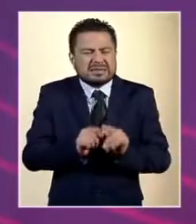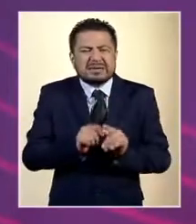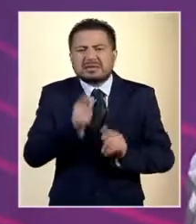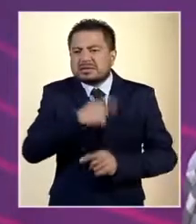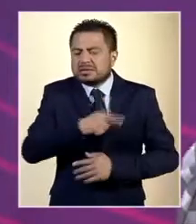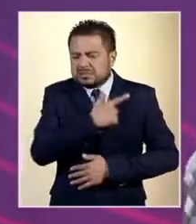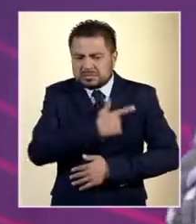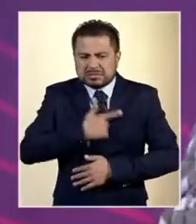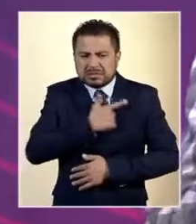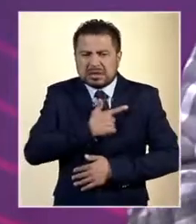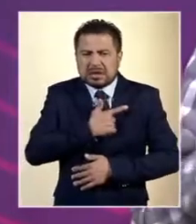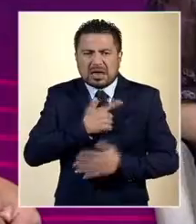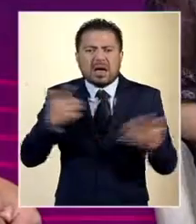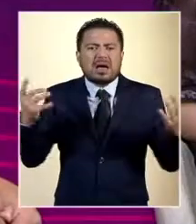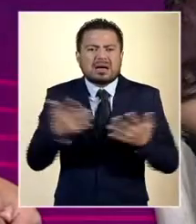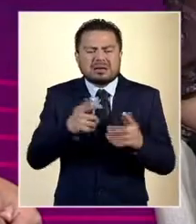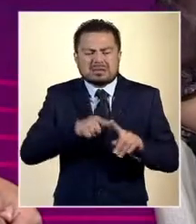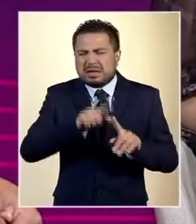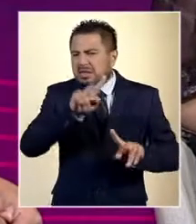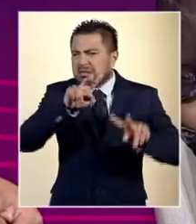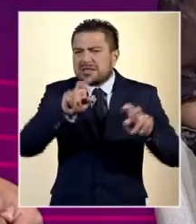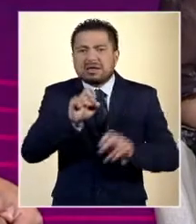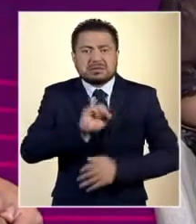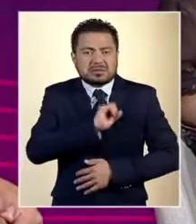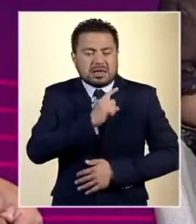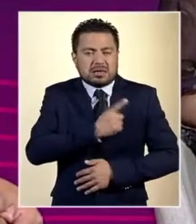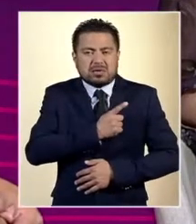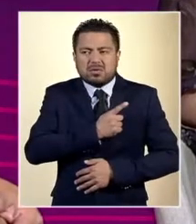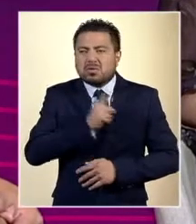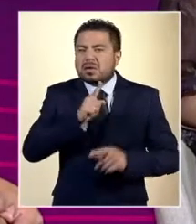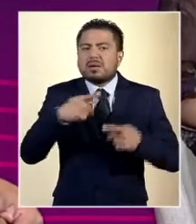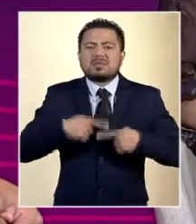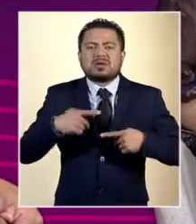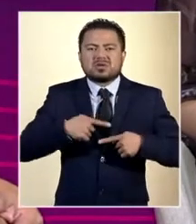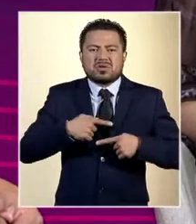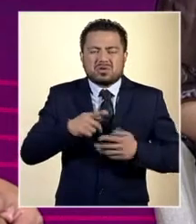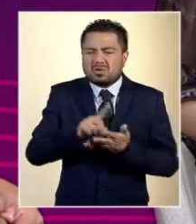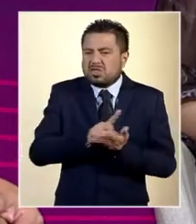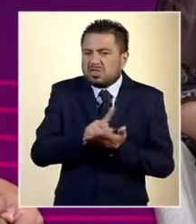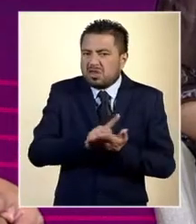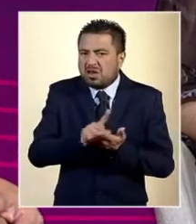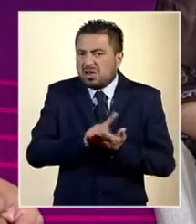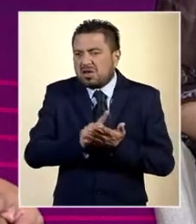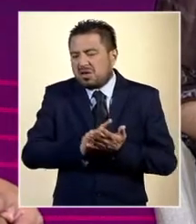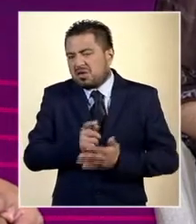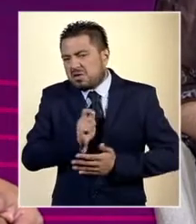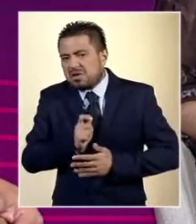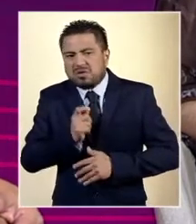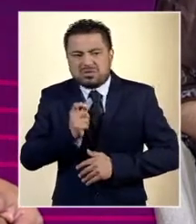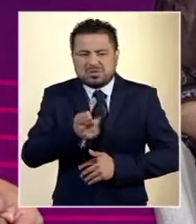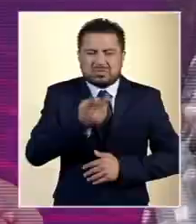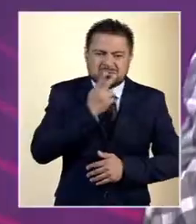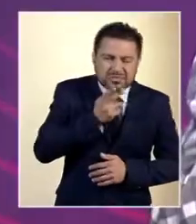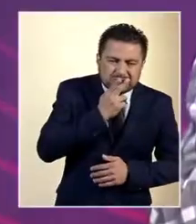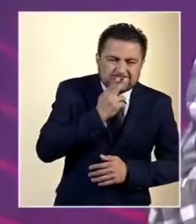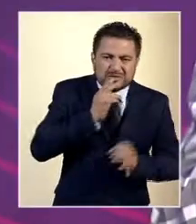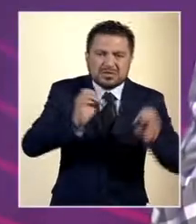les gusta estar así, pero al final de cuentas es un tema de salud. Una persona que consume drogas, igual que el que consume tabaco y